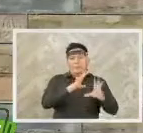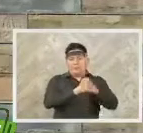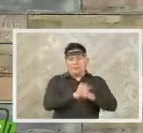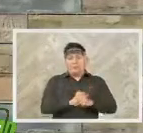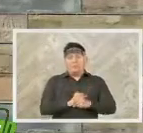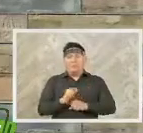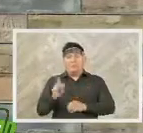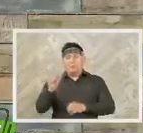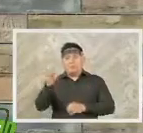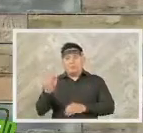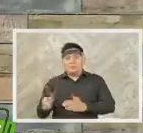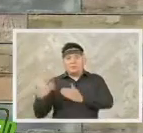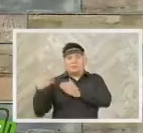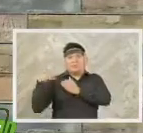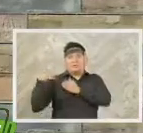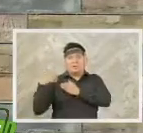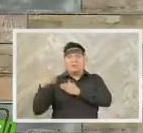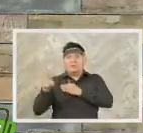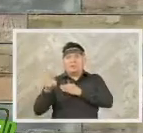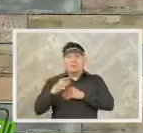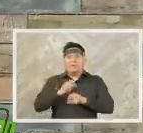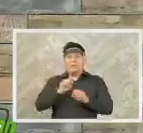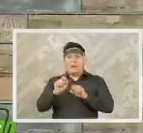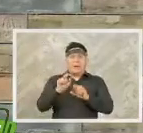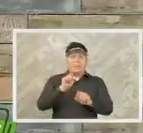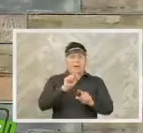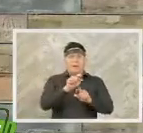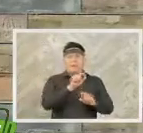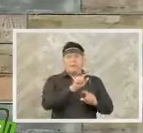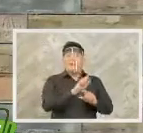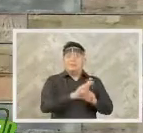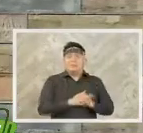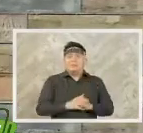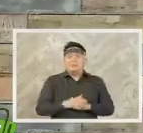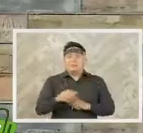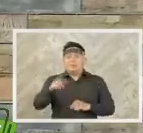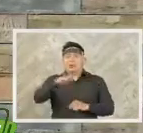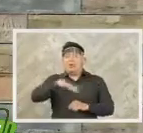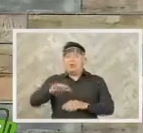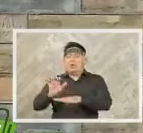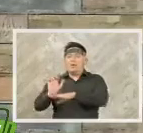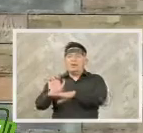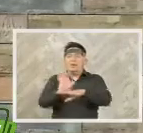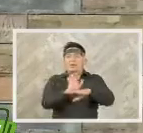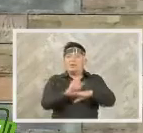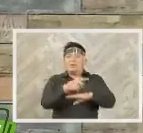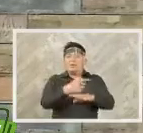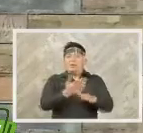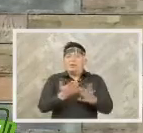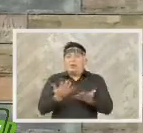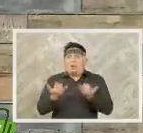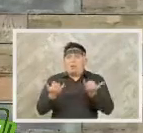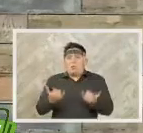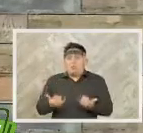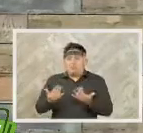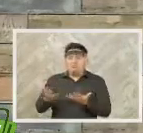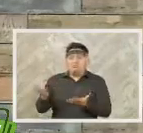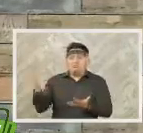la conversación con los diferentes secretarios de despacho o los entes descentralizados que nos acompañan. Por supuesto, cada